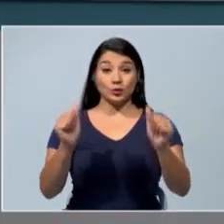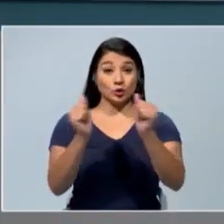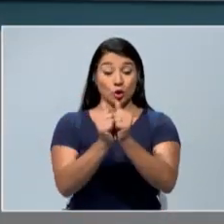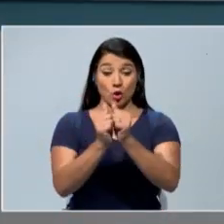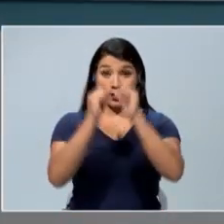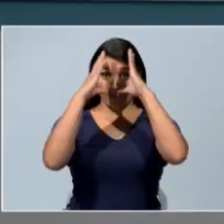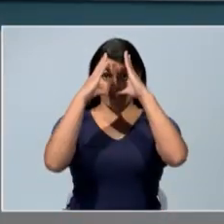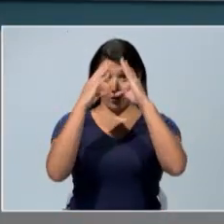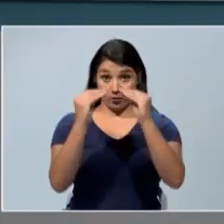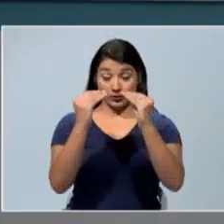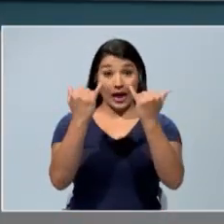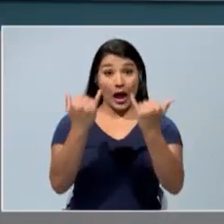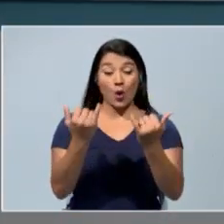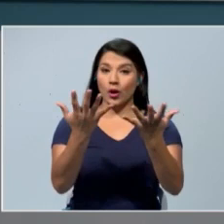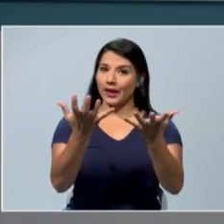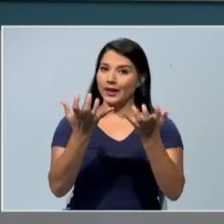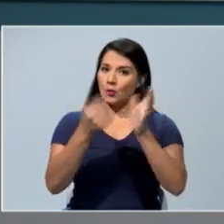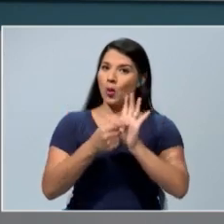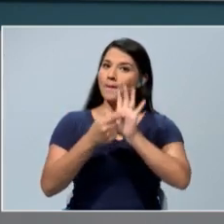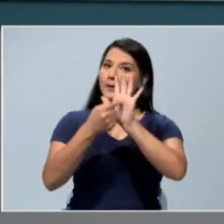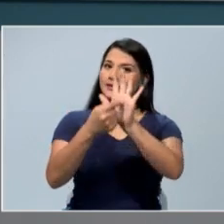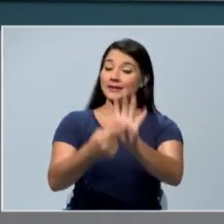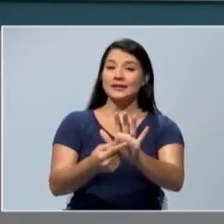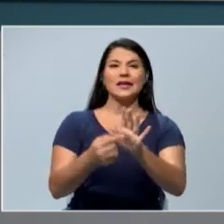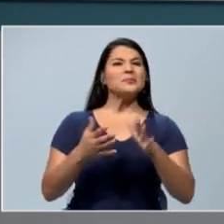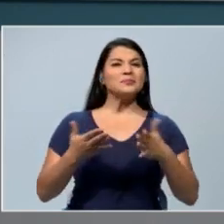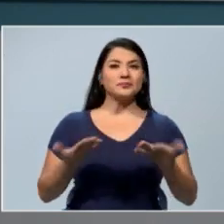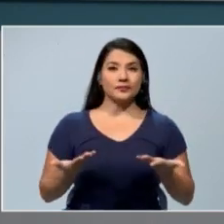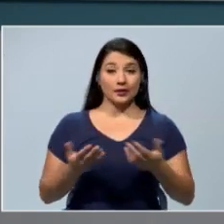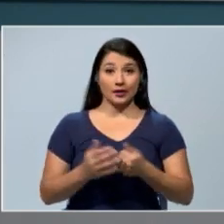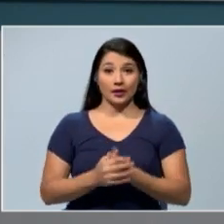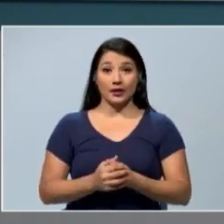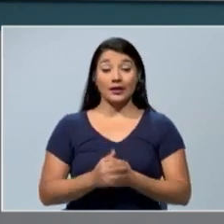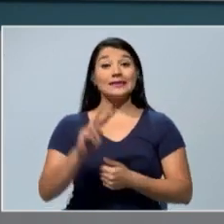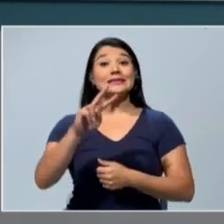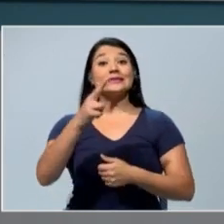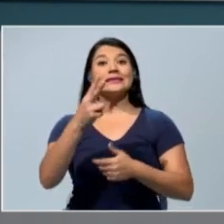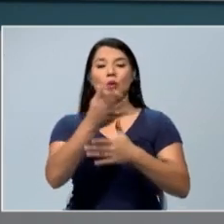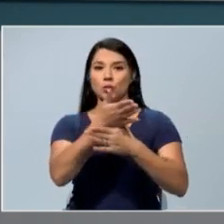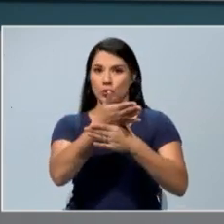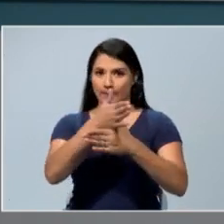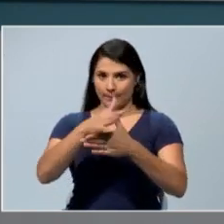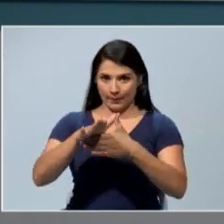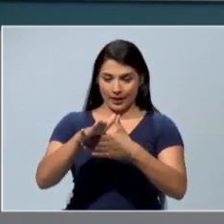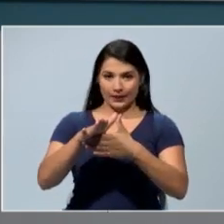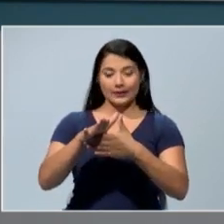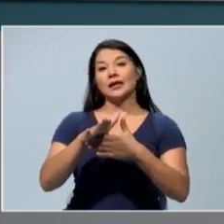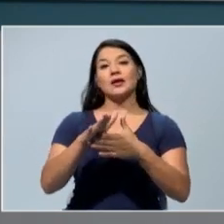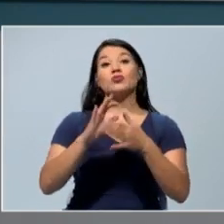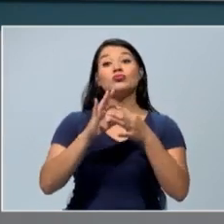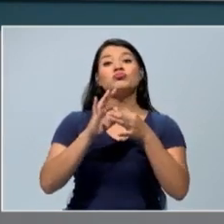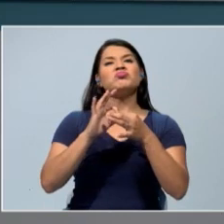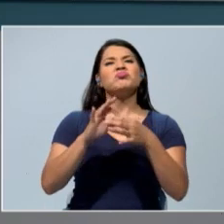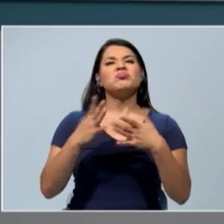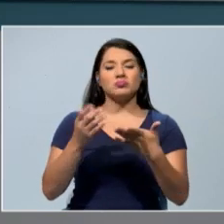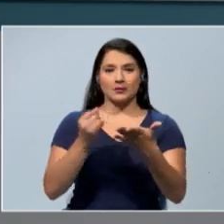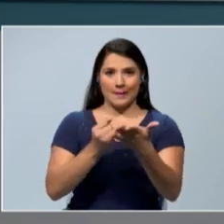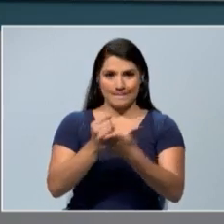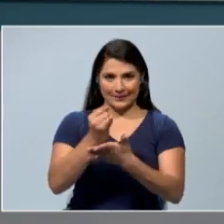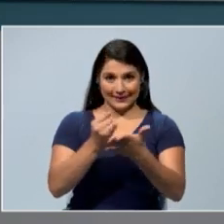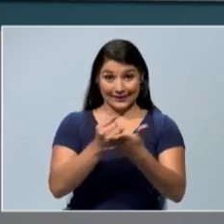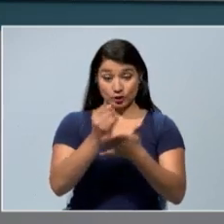informaciones, vamos a presentarles a continuación la segunda entrega de una investigación especial